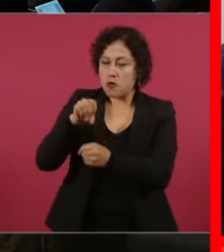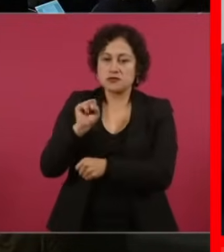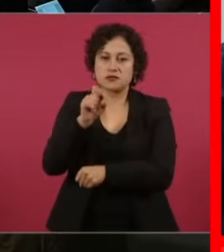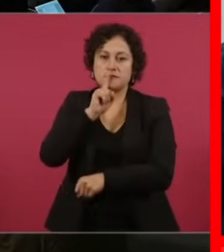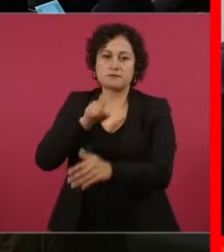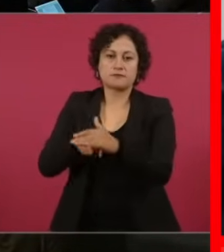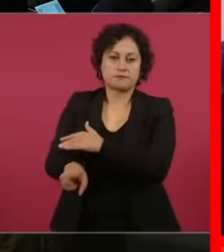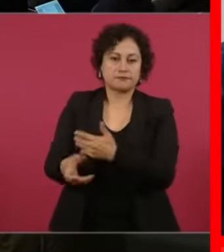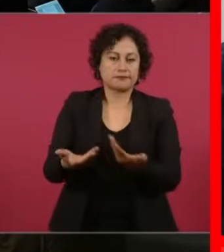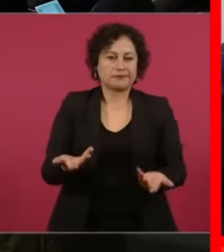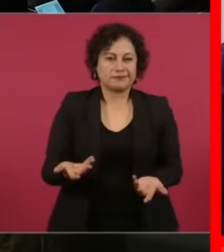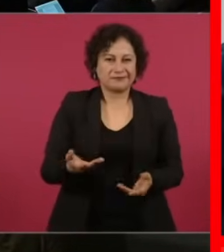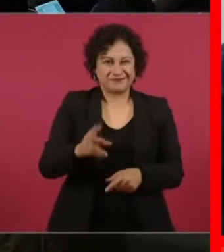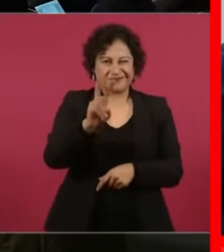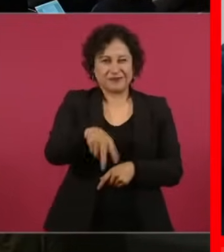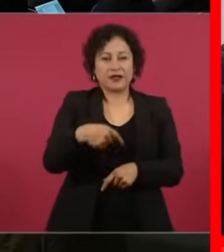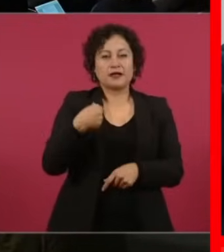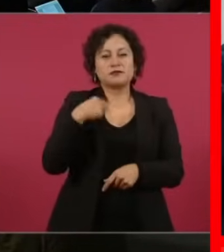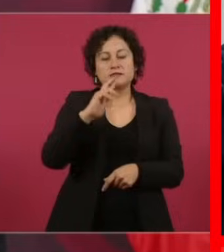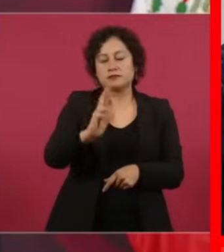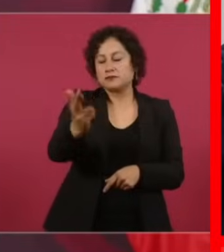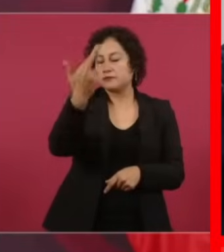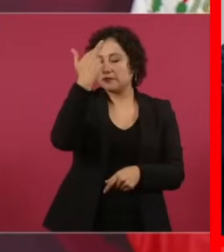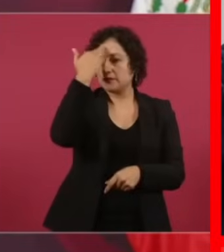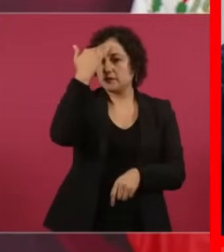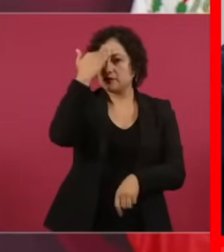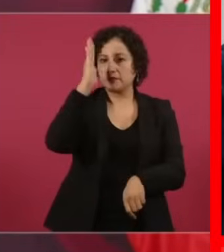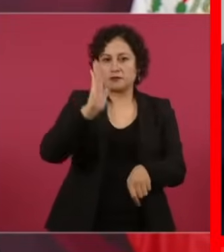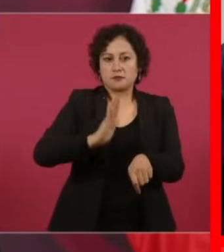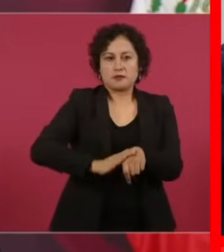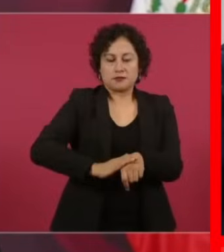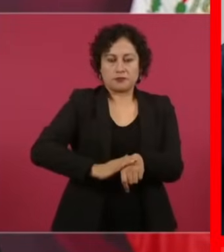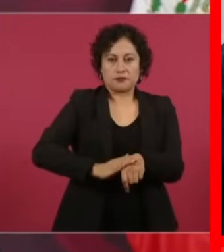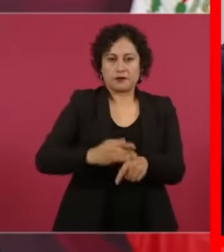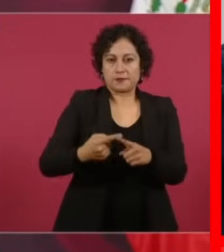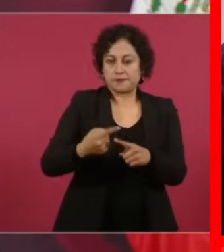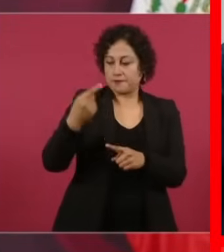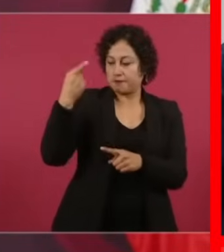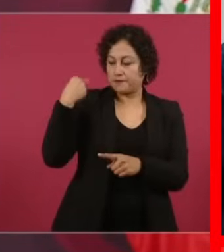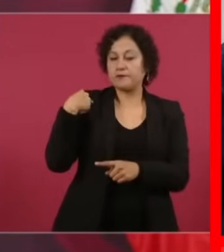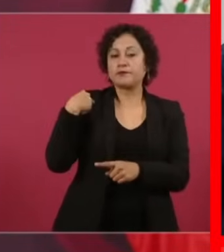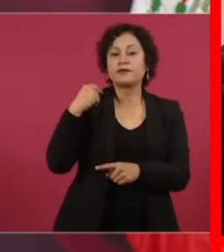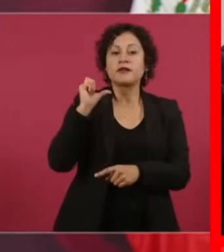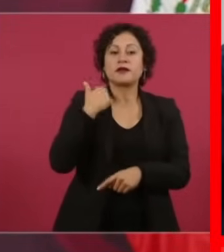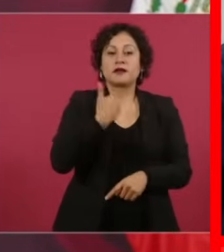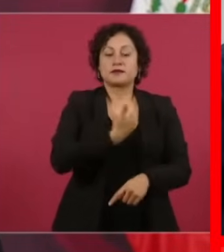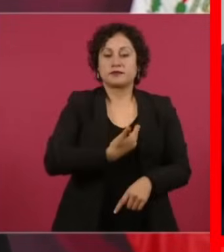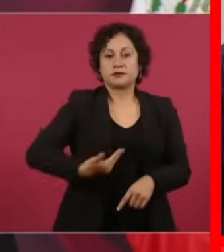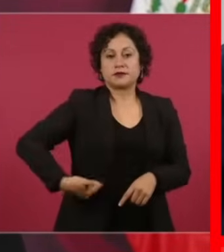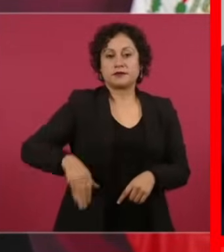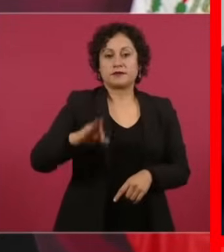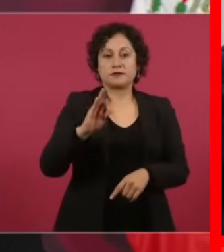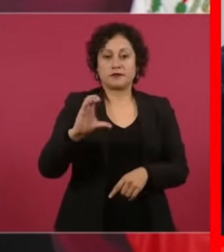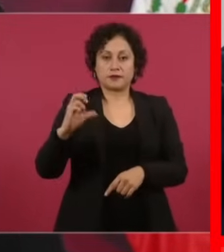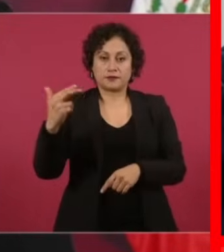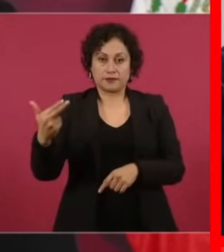a este canal, que activen la campanita de notificaciones y que nos regalen un like para que le lleguemos a más personas con este